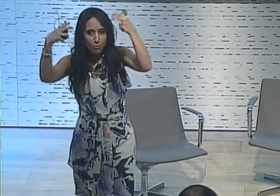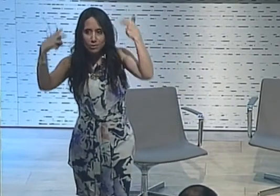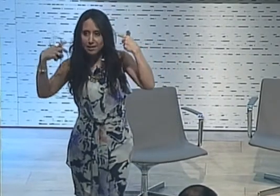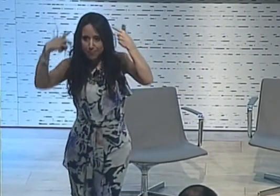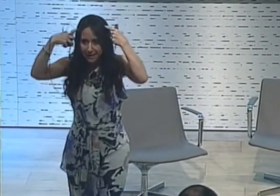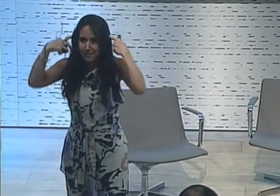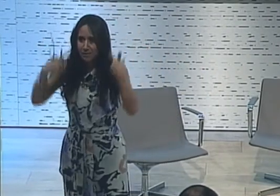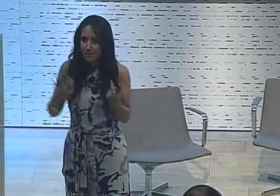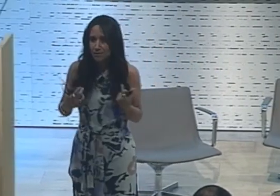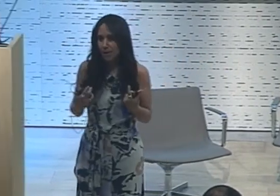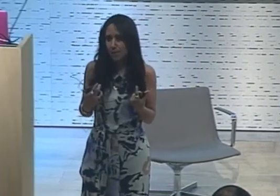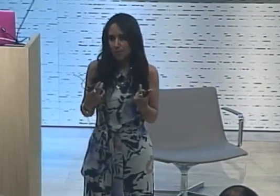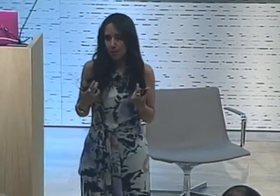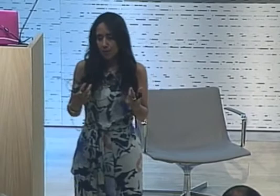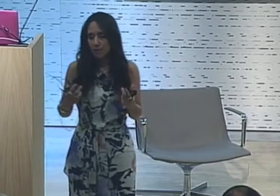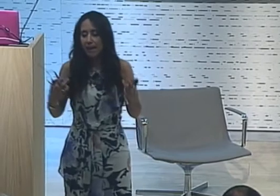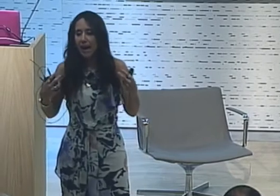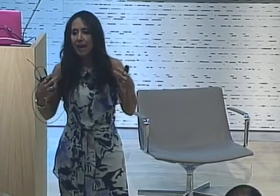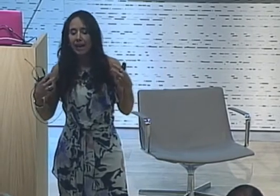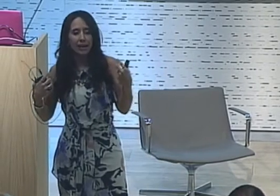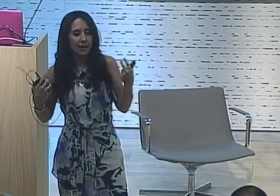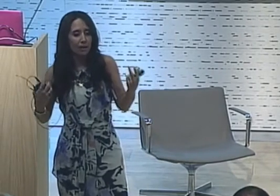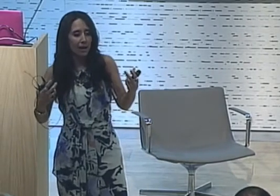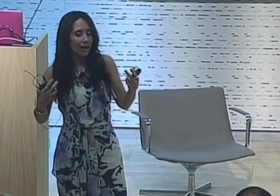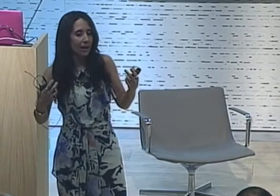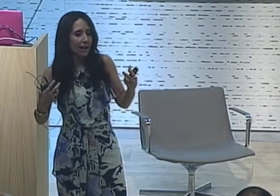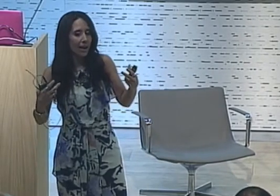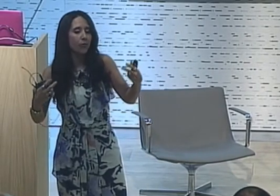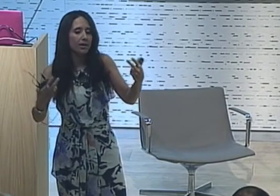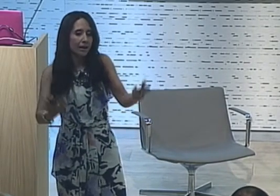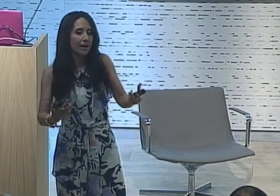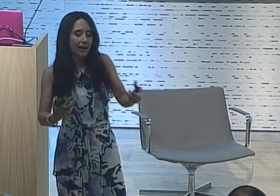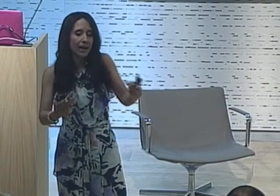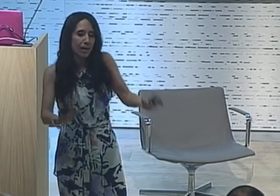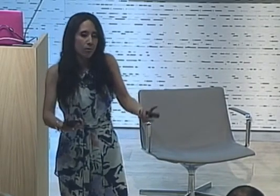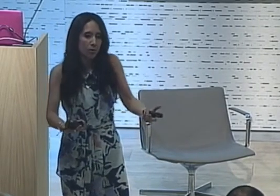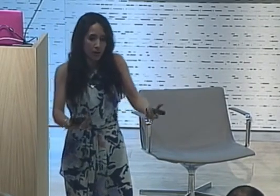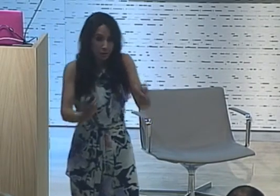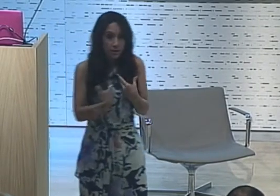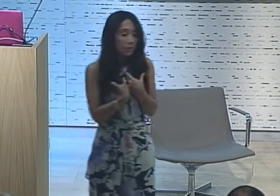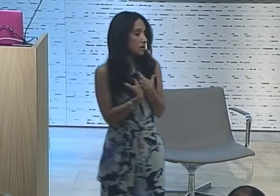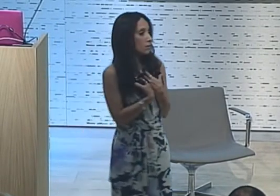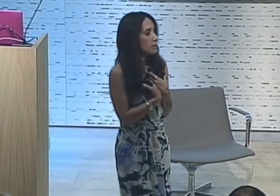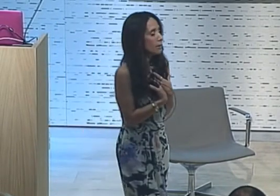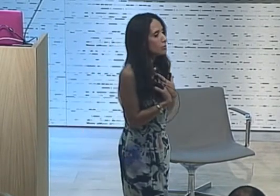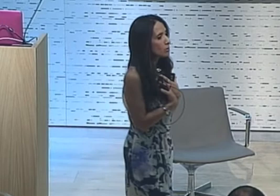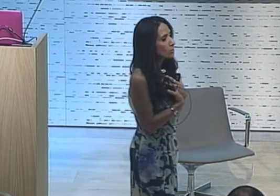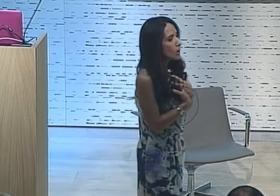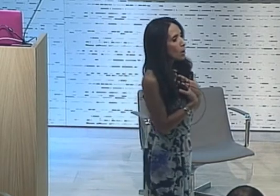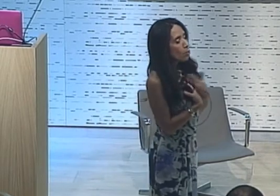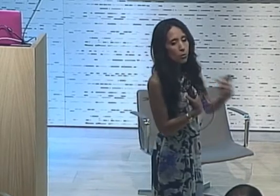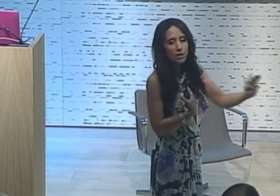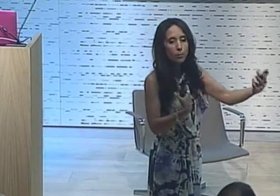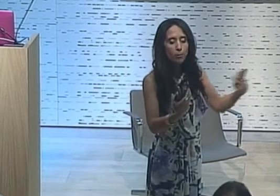reconectado con muchas partes de nuestro cerebro. Entonces, al ofrecerle al alumno, al ofrecernos inclusive a